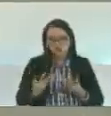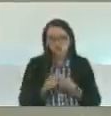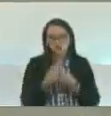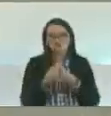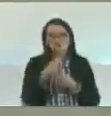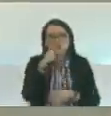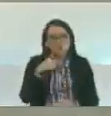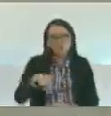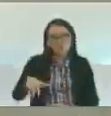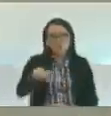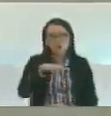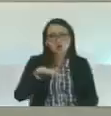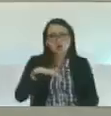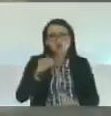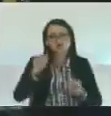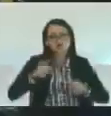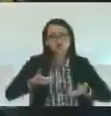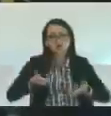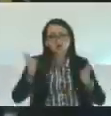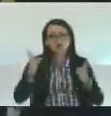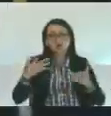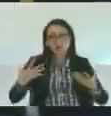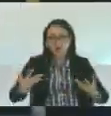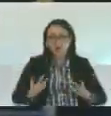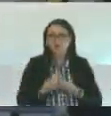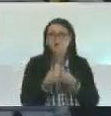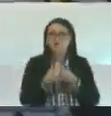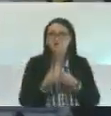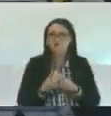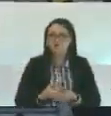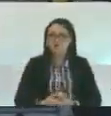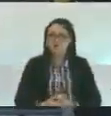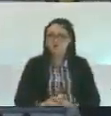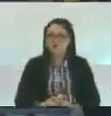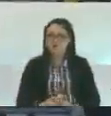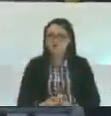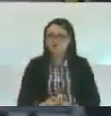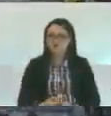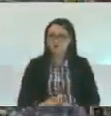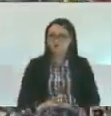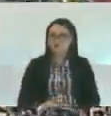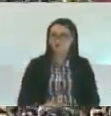al pueblo, todo es posible. Vamos juntos.